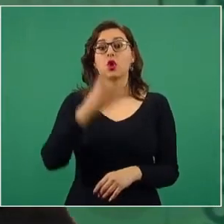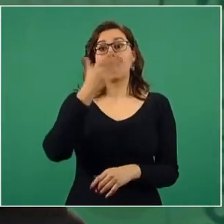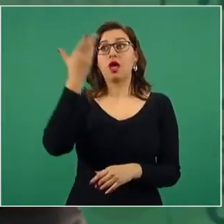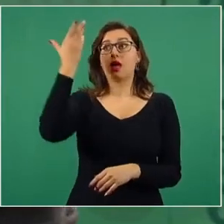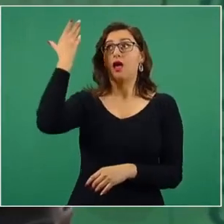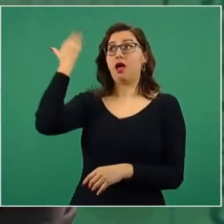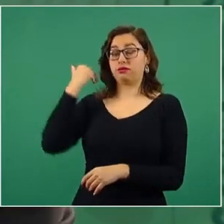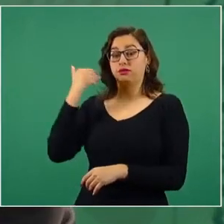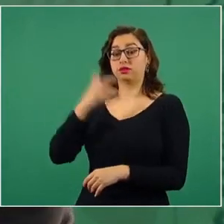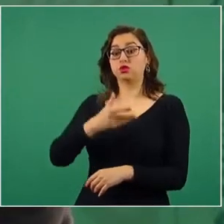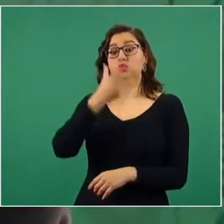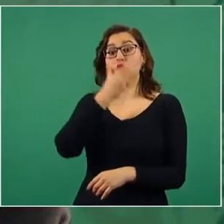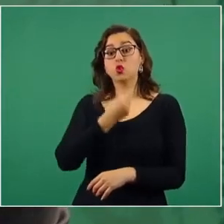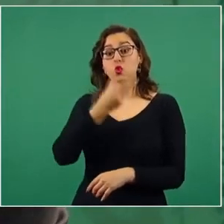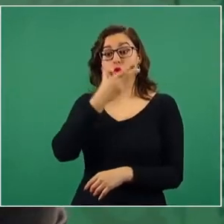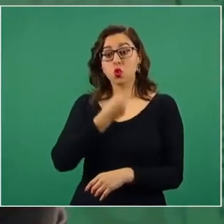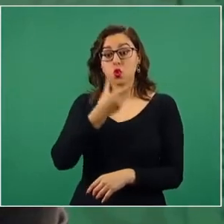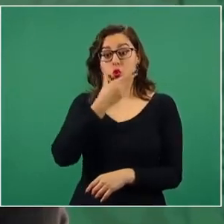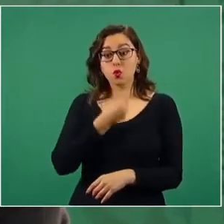a la